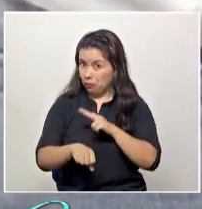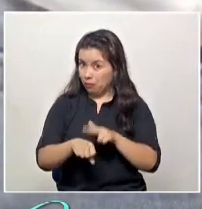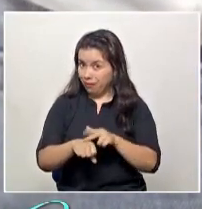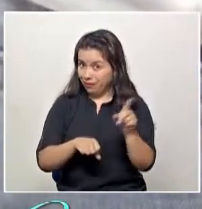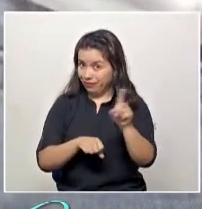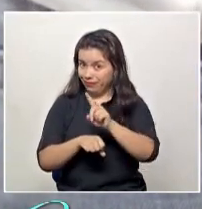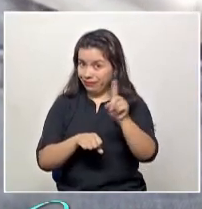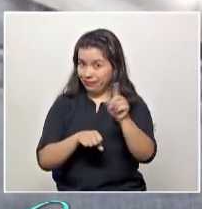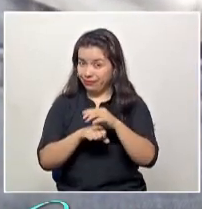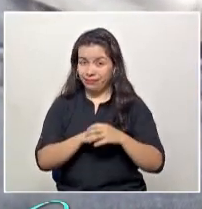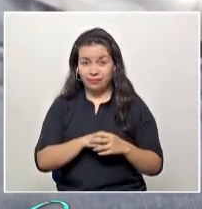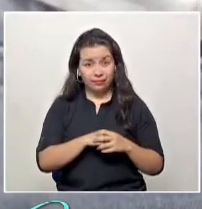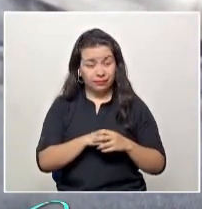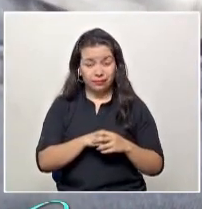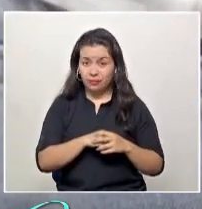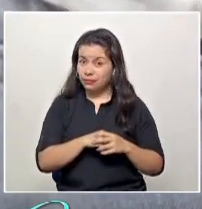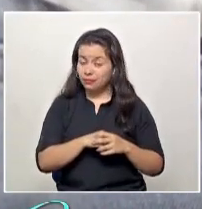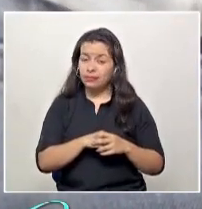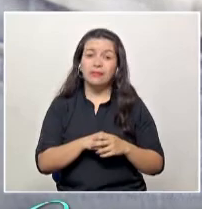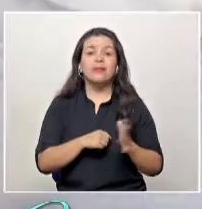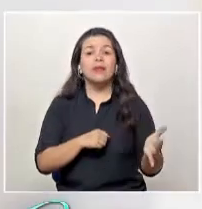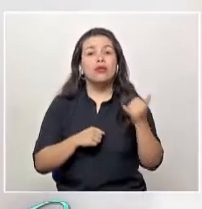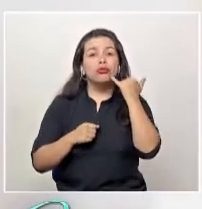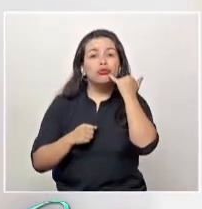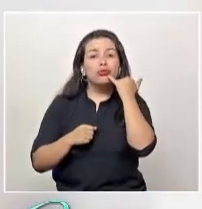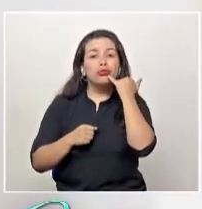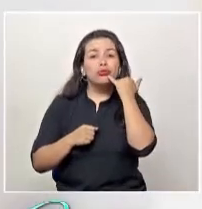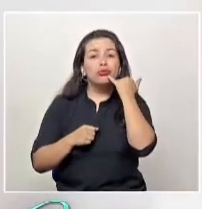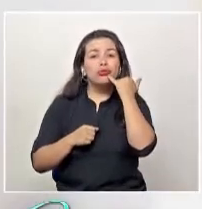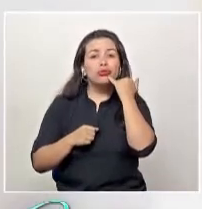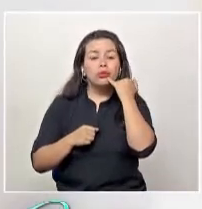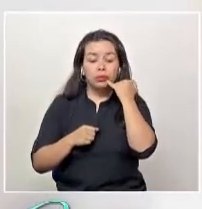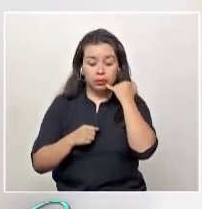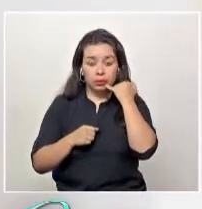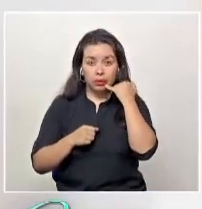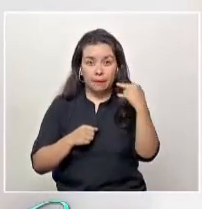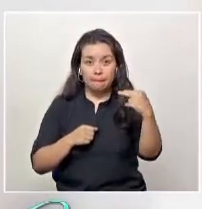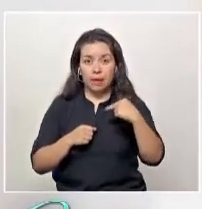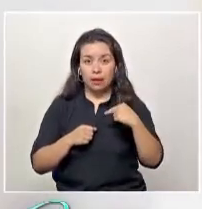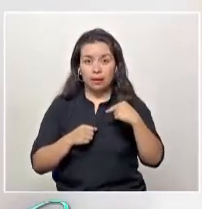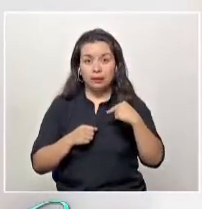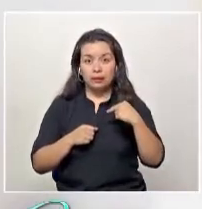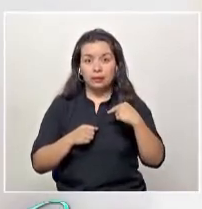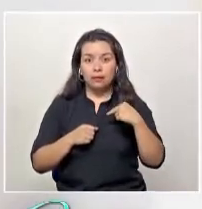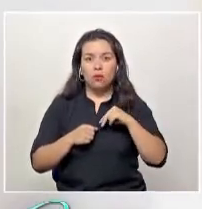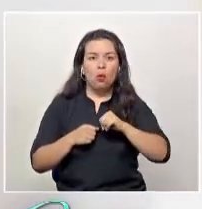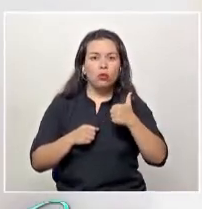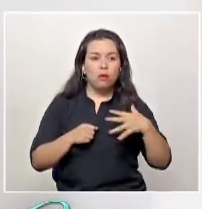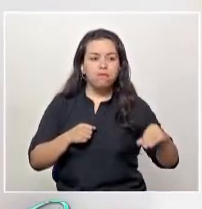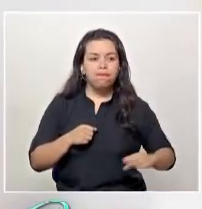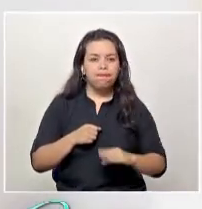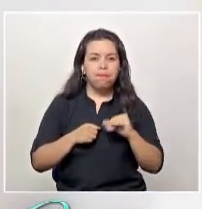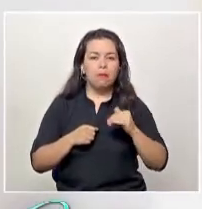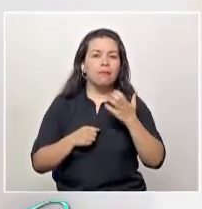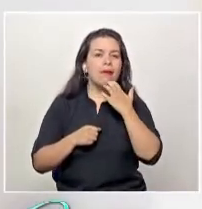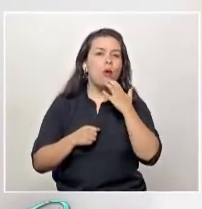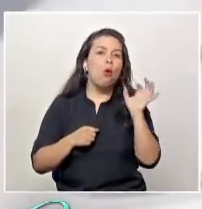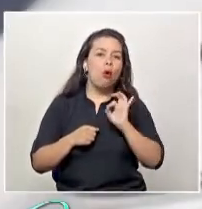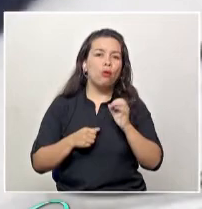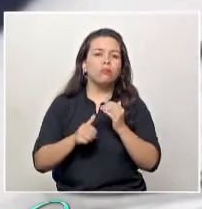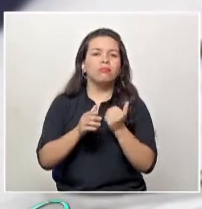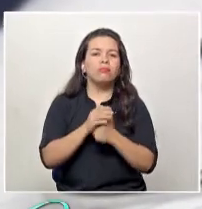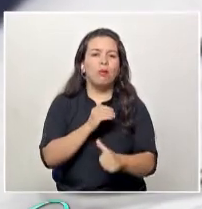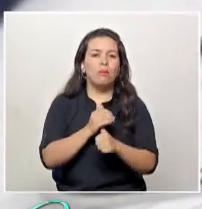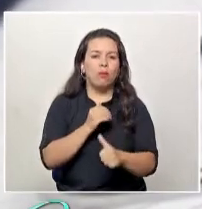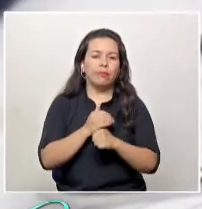normal. Y la orina nos cuenta lo que puede estar pasando en otro órgano. Por ejemplo, y también la materia fecal,